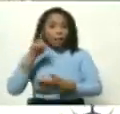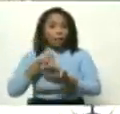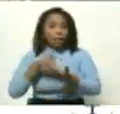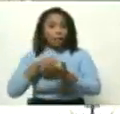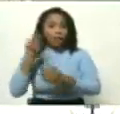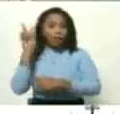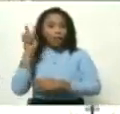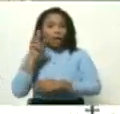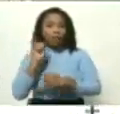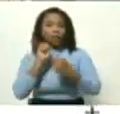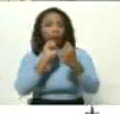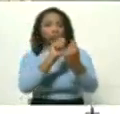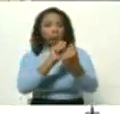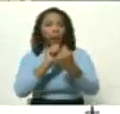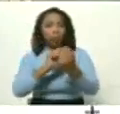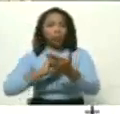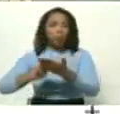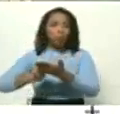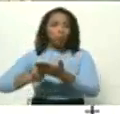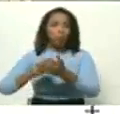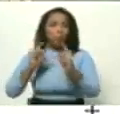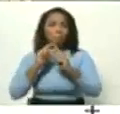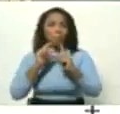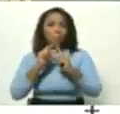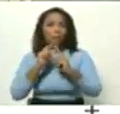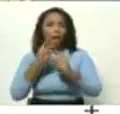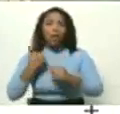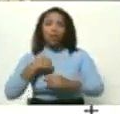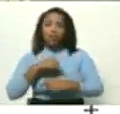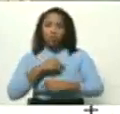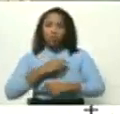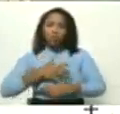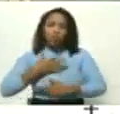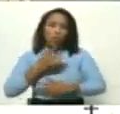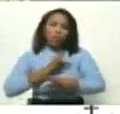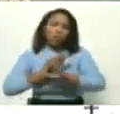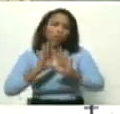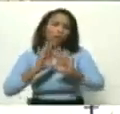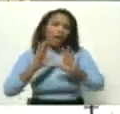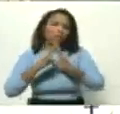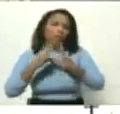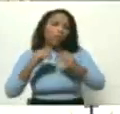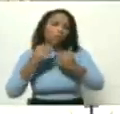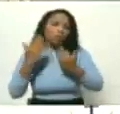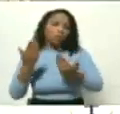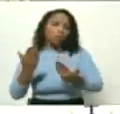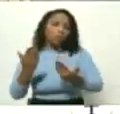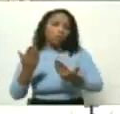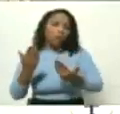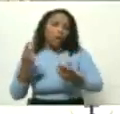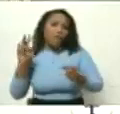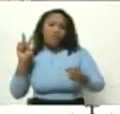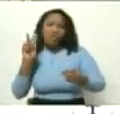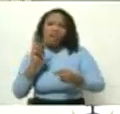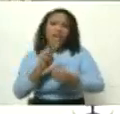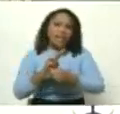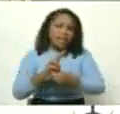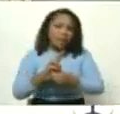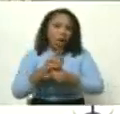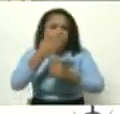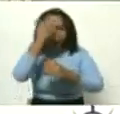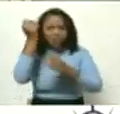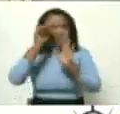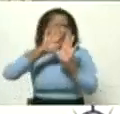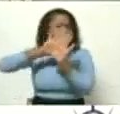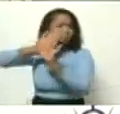el diálogo. Ojalá en nosotros, bueno, ya toda esa violencia quede atrás,